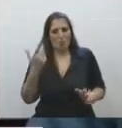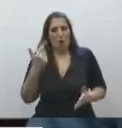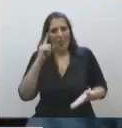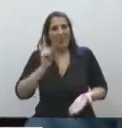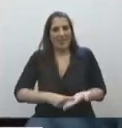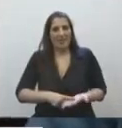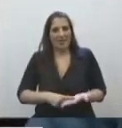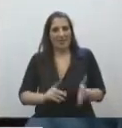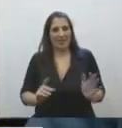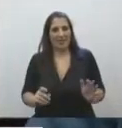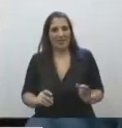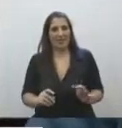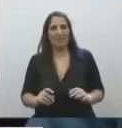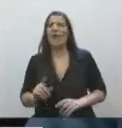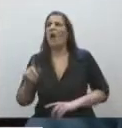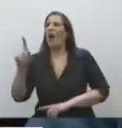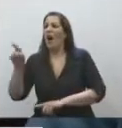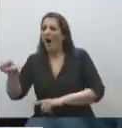¿no?